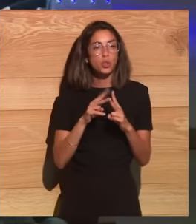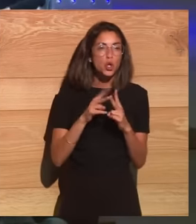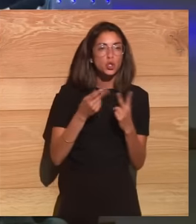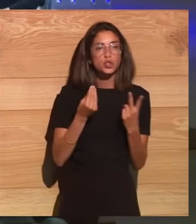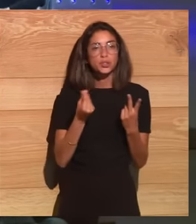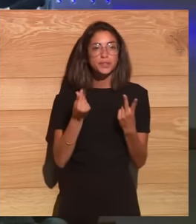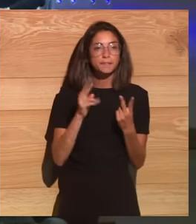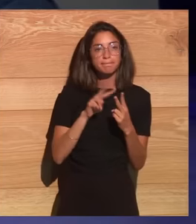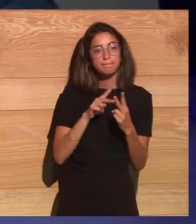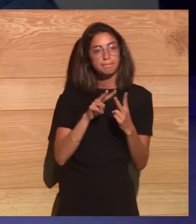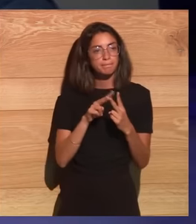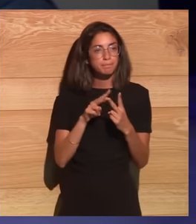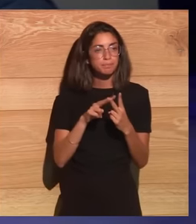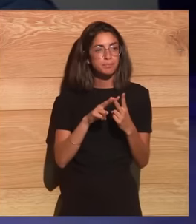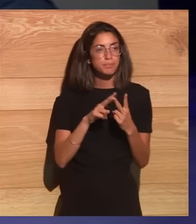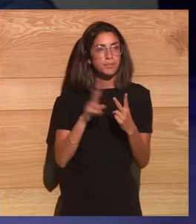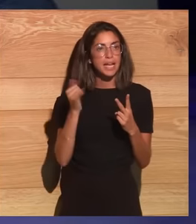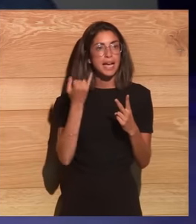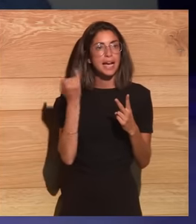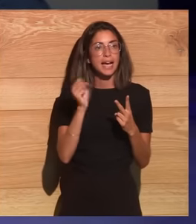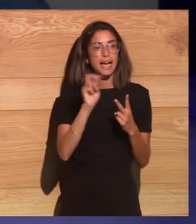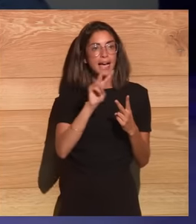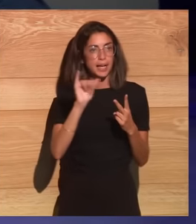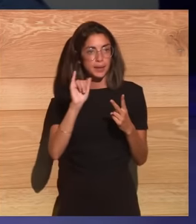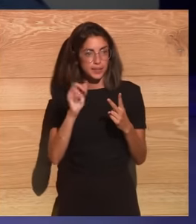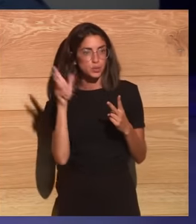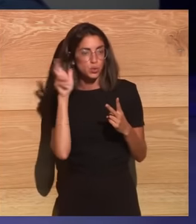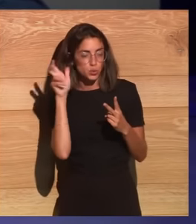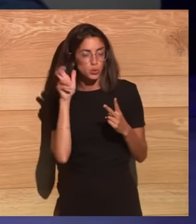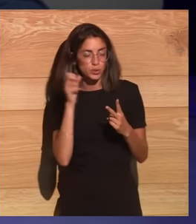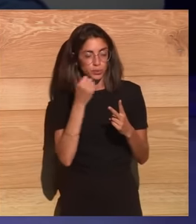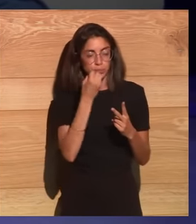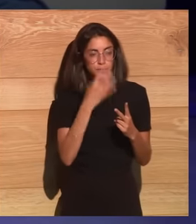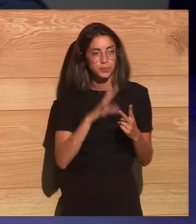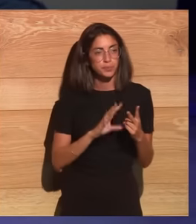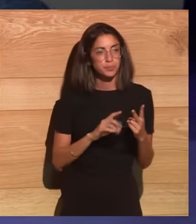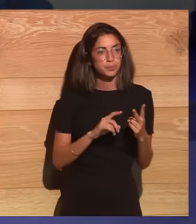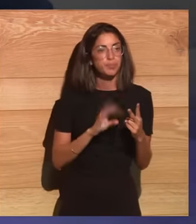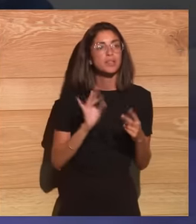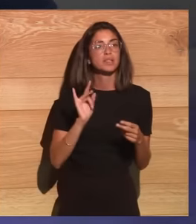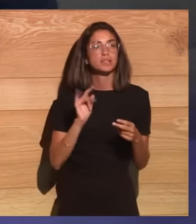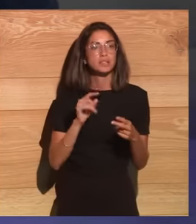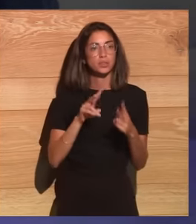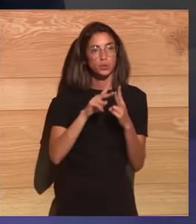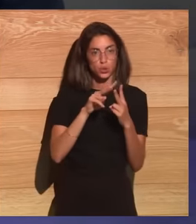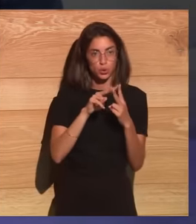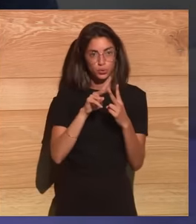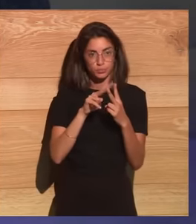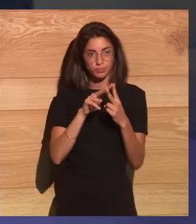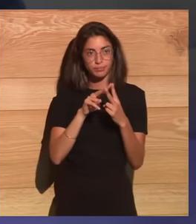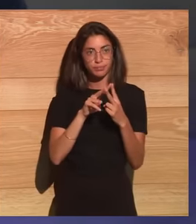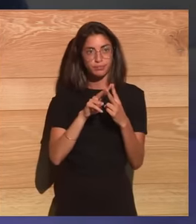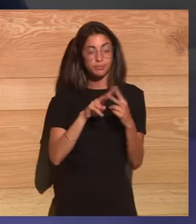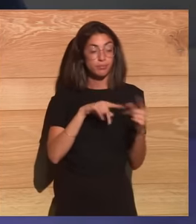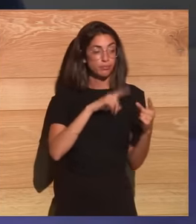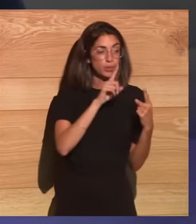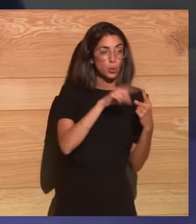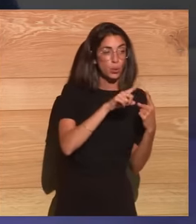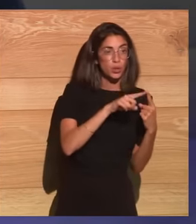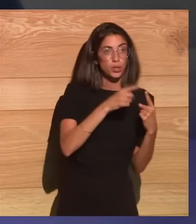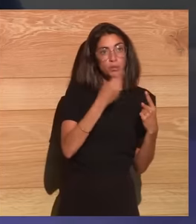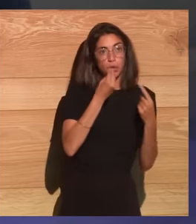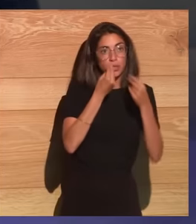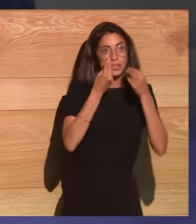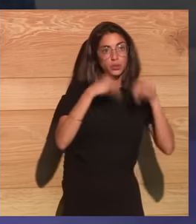como dos Javi se oye, ¿eh? Sí, se oye. Sí. Es que yo no me escucho. Hay como dos compartimentos. Hay uno que es una especie de